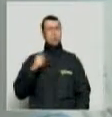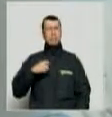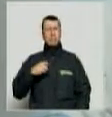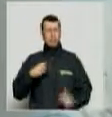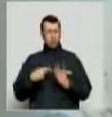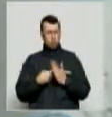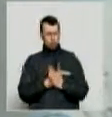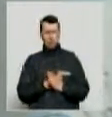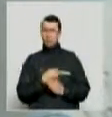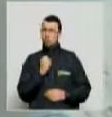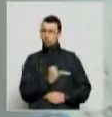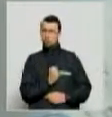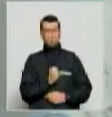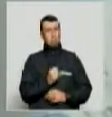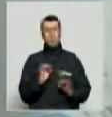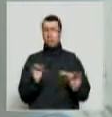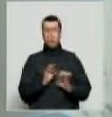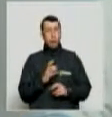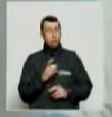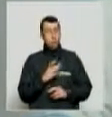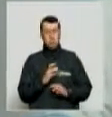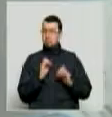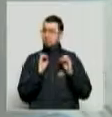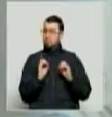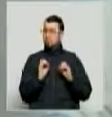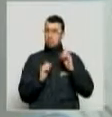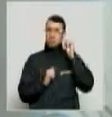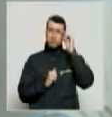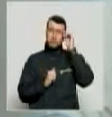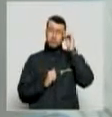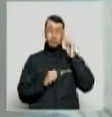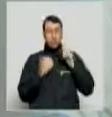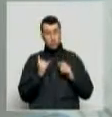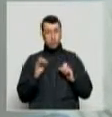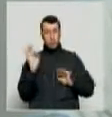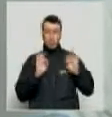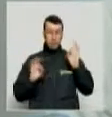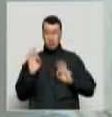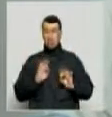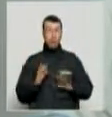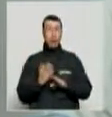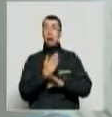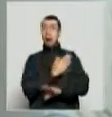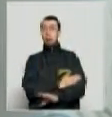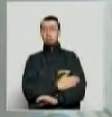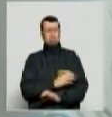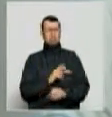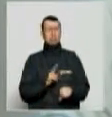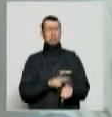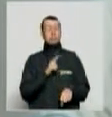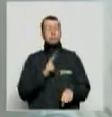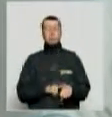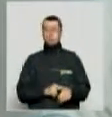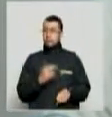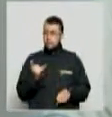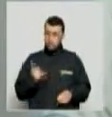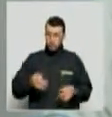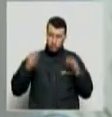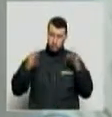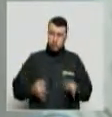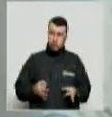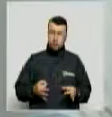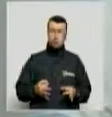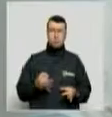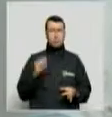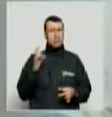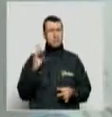necesidad de chuzones, sin necesidad de dolor, sin necesidad de una preparación específica para la toma del examen, uno puede definir en un corto tiempo, en